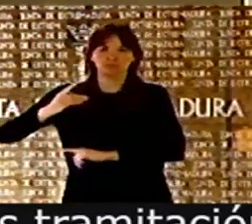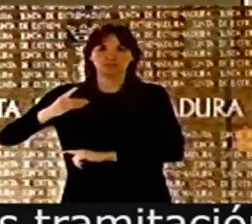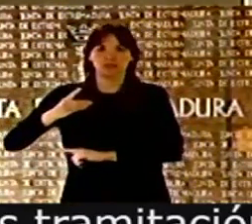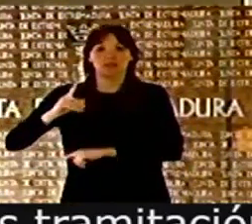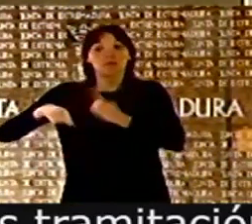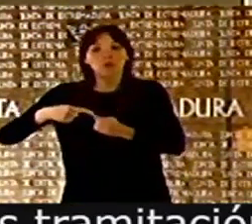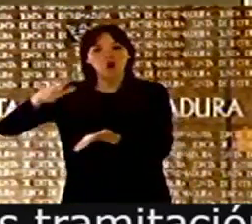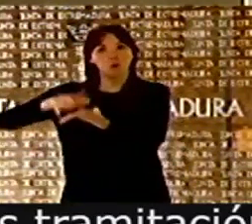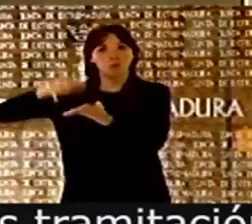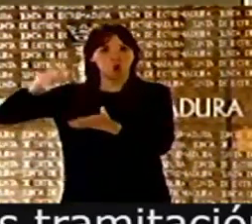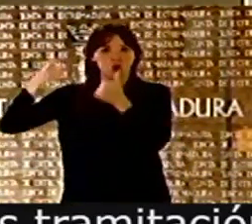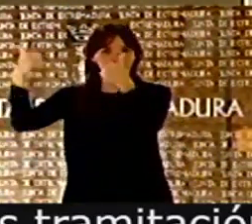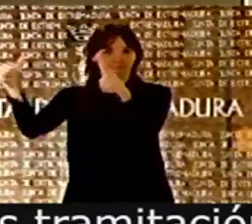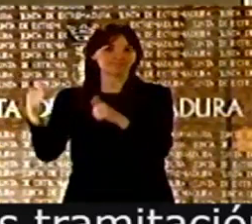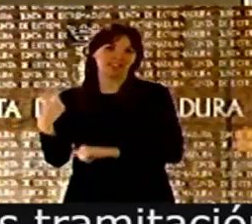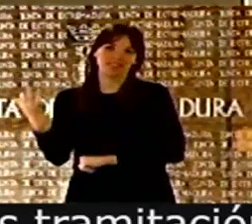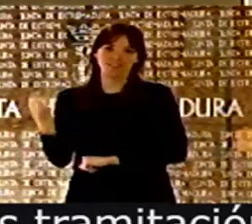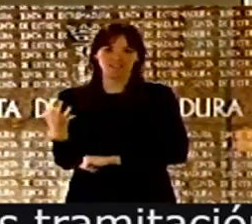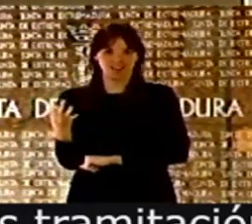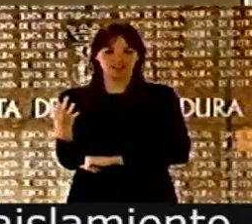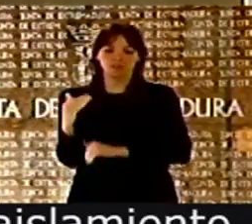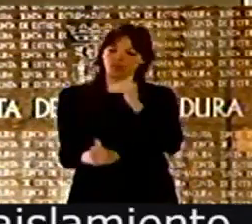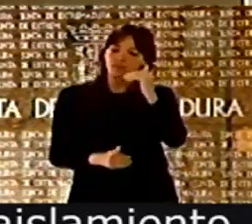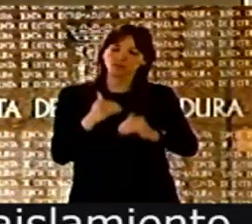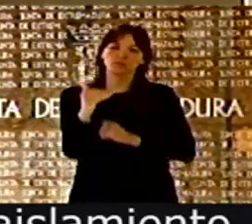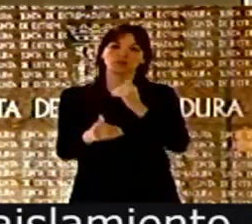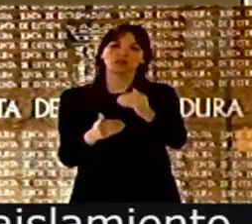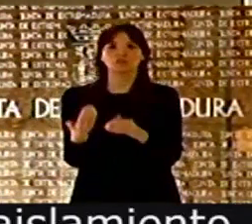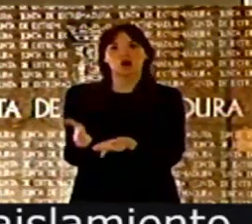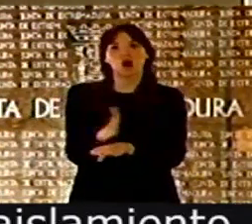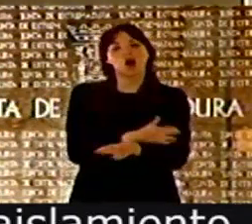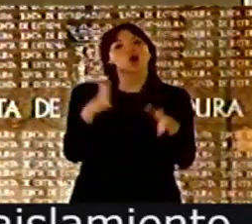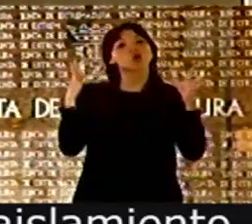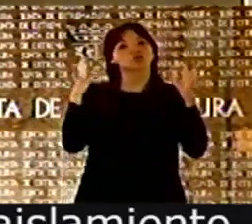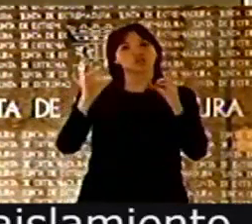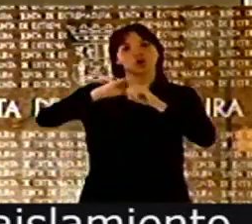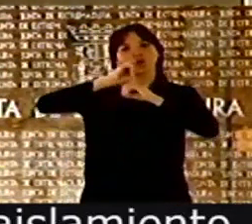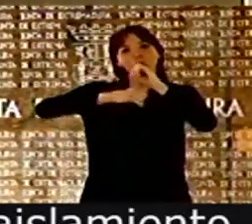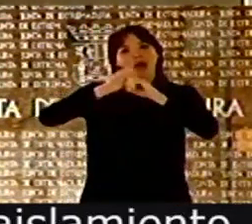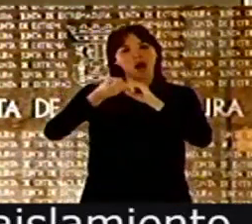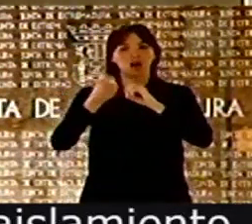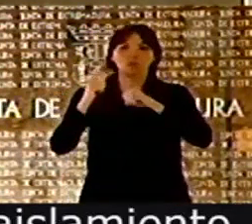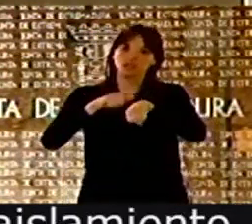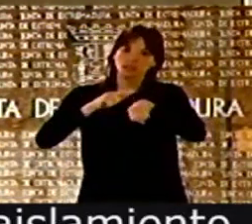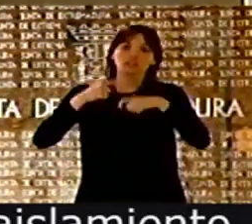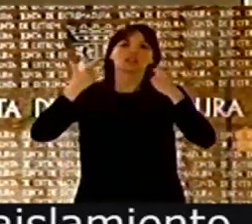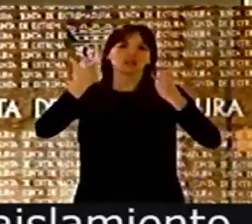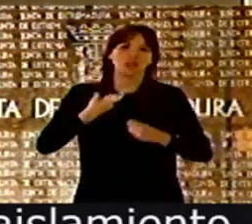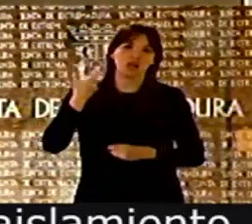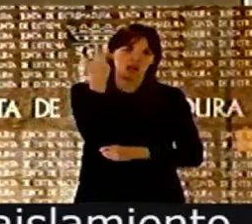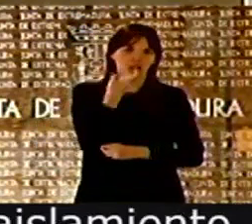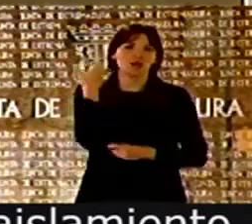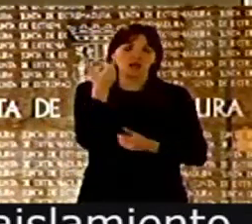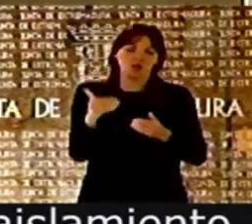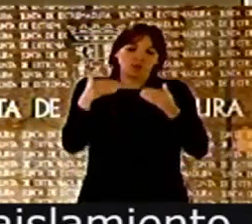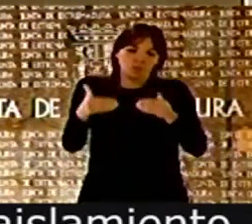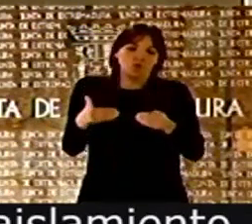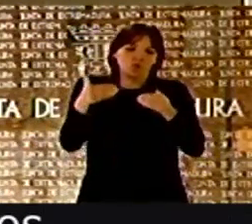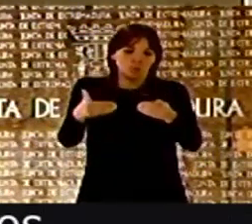validarlas. Y hay que validar los procedimientos con el Consejo de Seguridad Nuclear, y eso lleva un tiempo, ¿eh? Lleva un tiempo en el